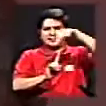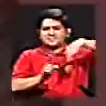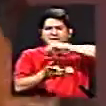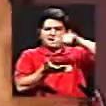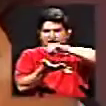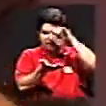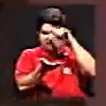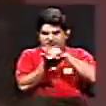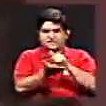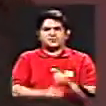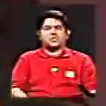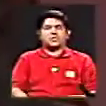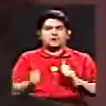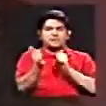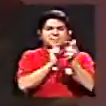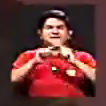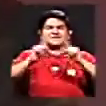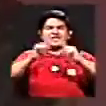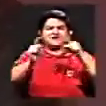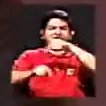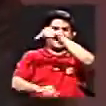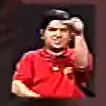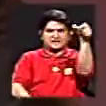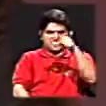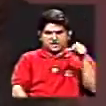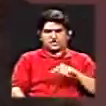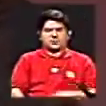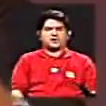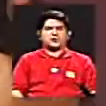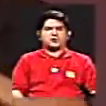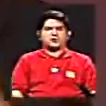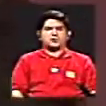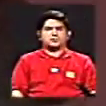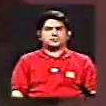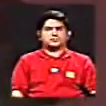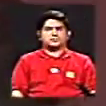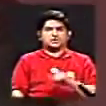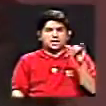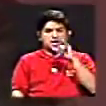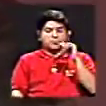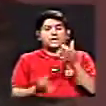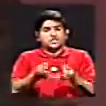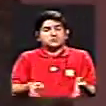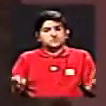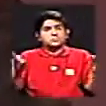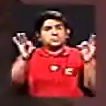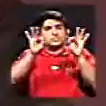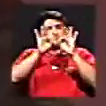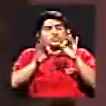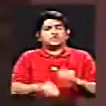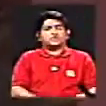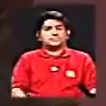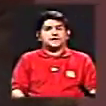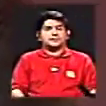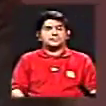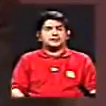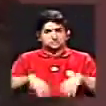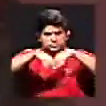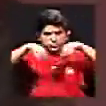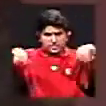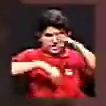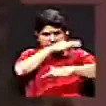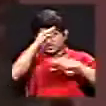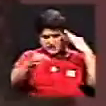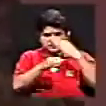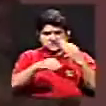por cruzar una serie de ríos, cortar una serie de ríos, es importante. Hay varias alcantarillas de este